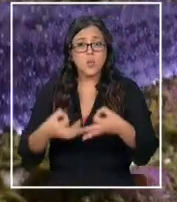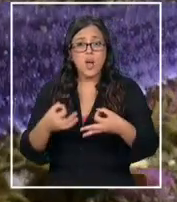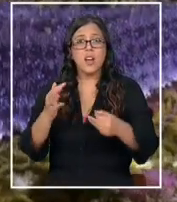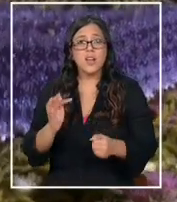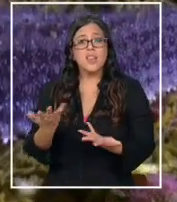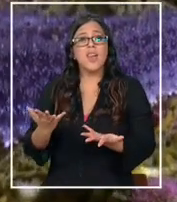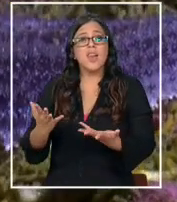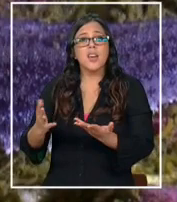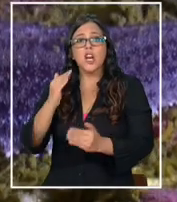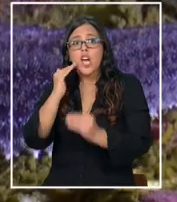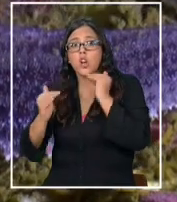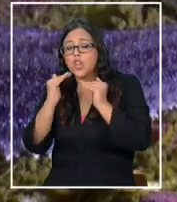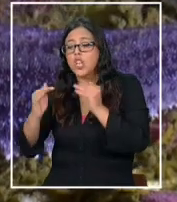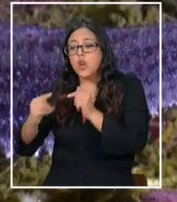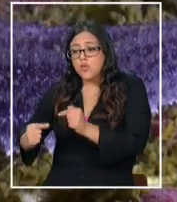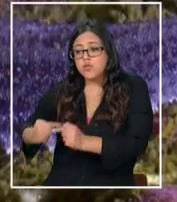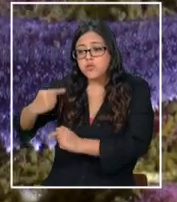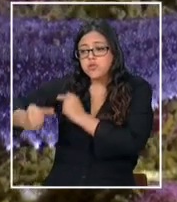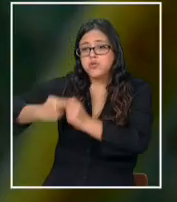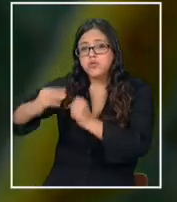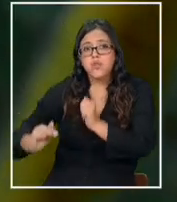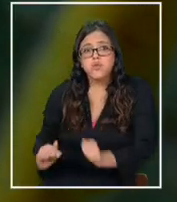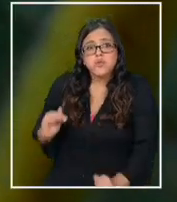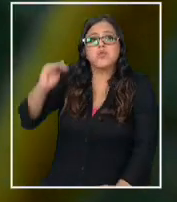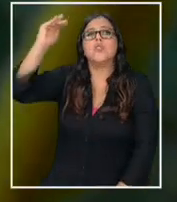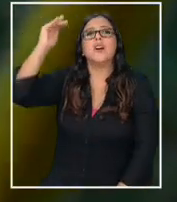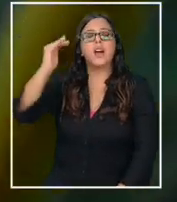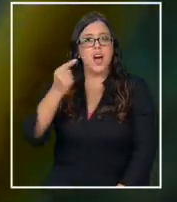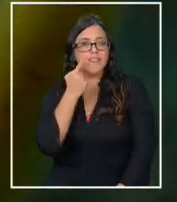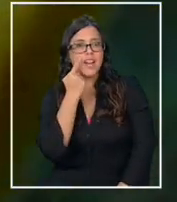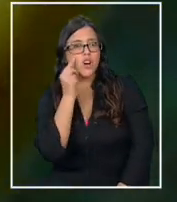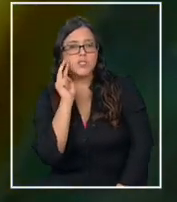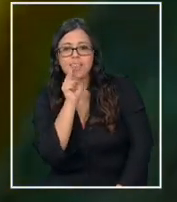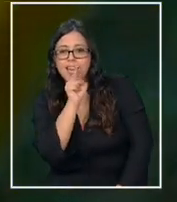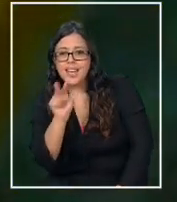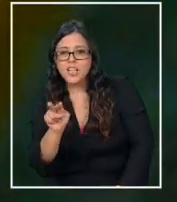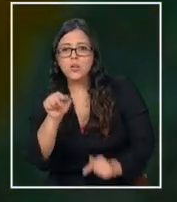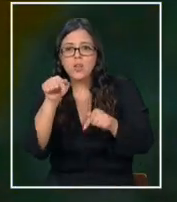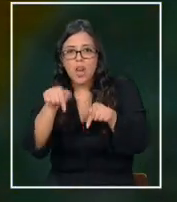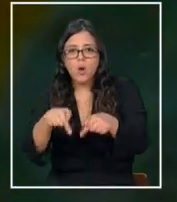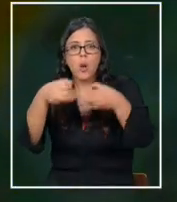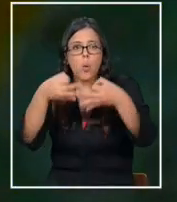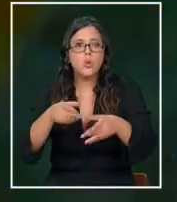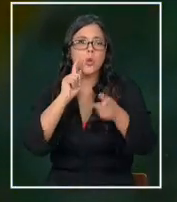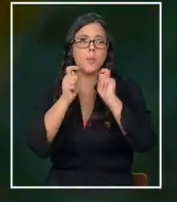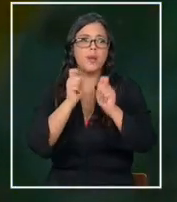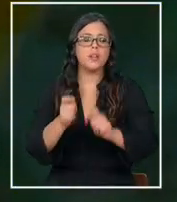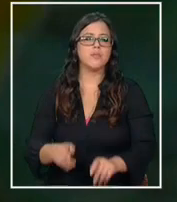futuras generaciones también podrán conocer este mundo sumergido que hoy se encuentra en peligro.